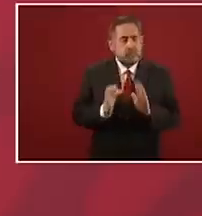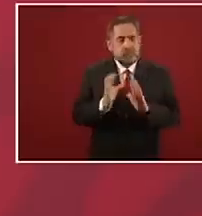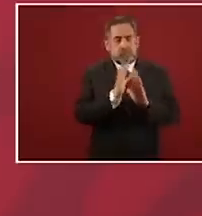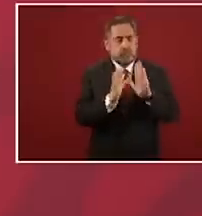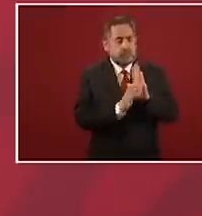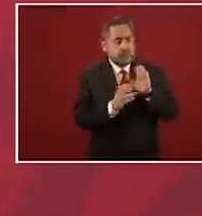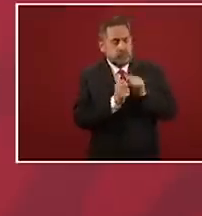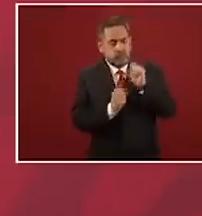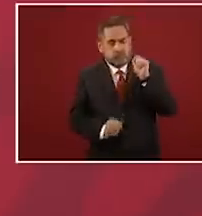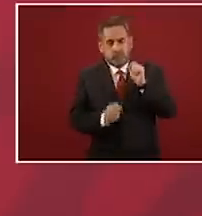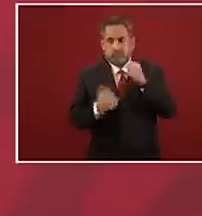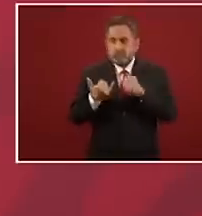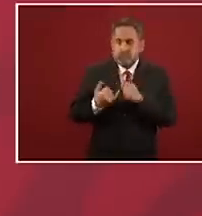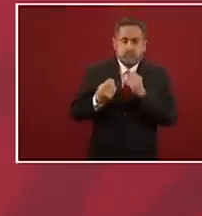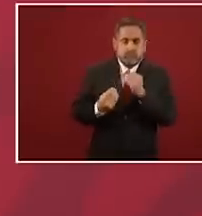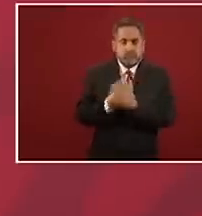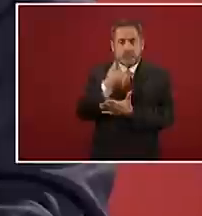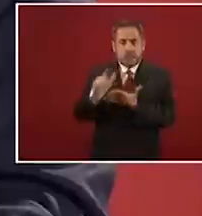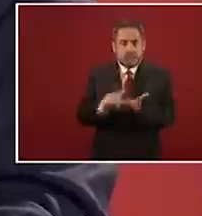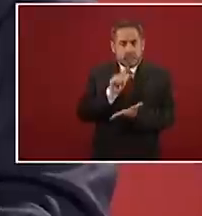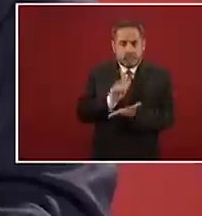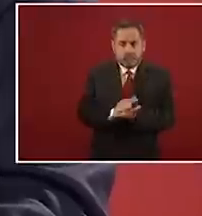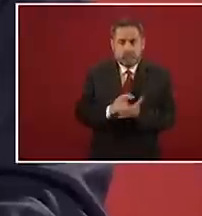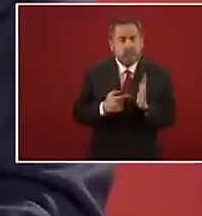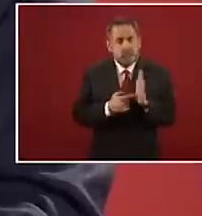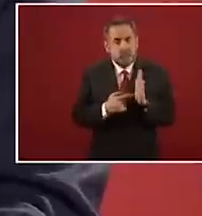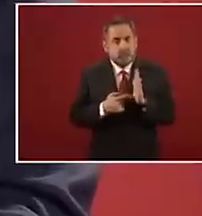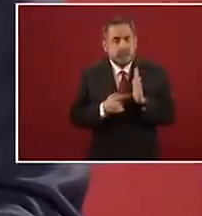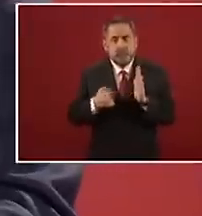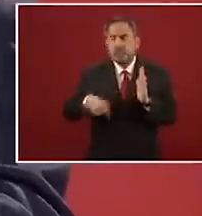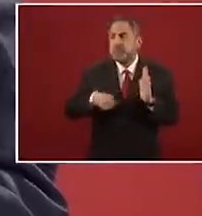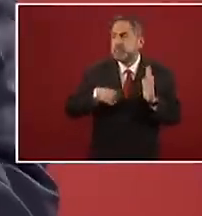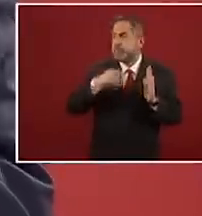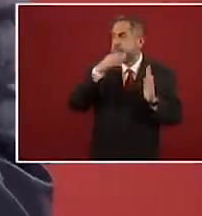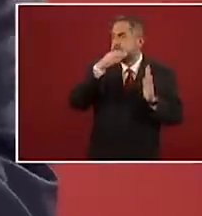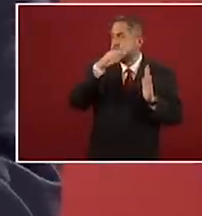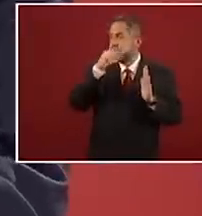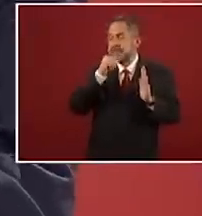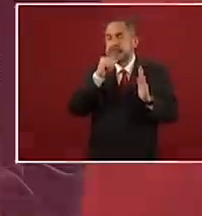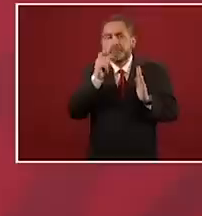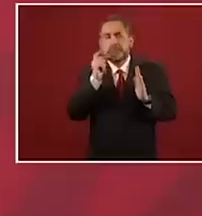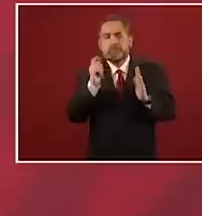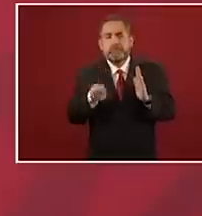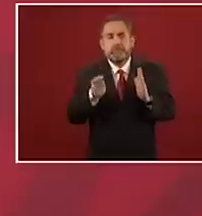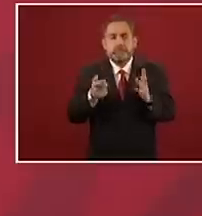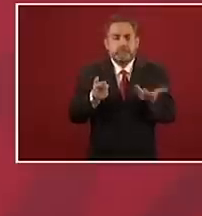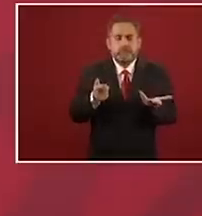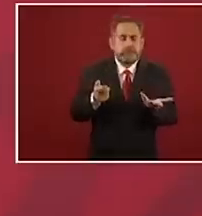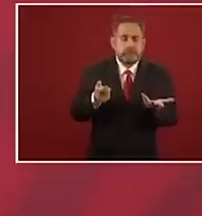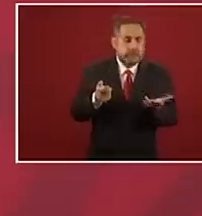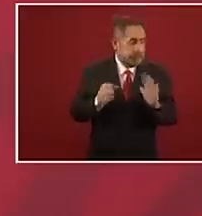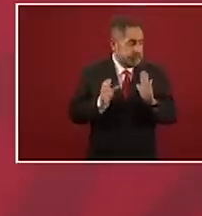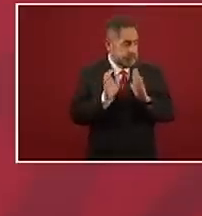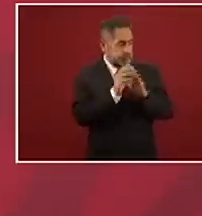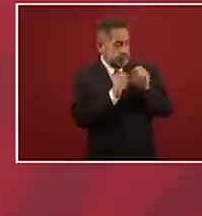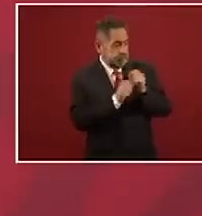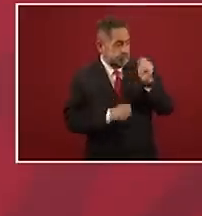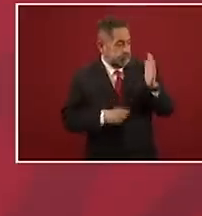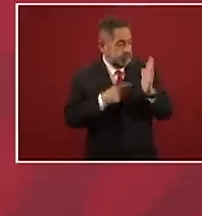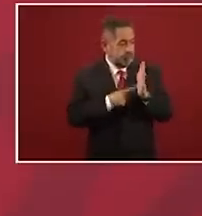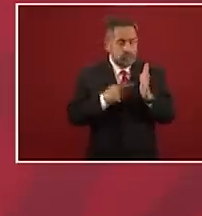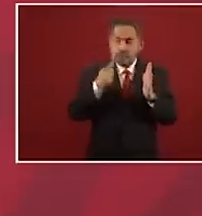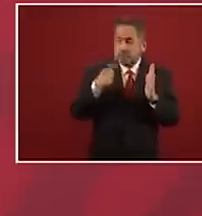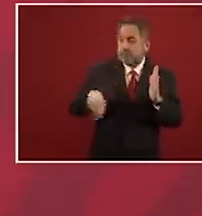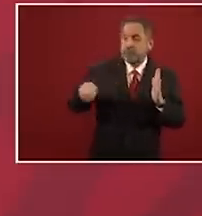Constitución y la nueva ley. No podemos tener una constitución que establece